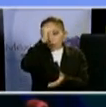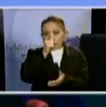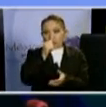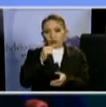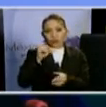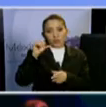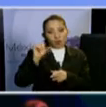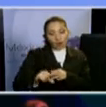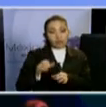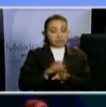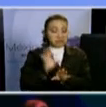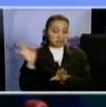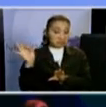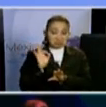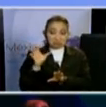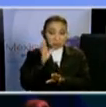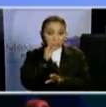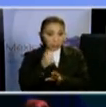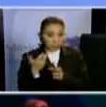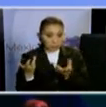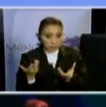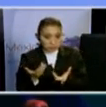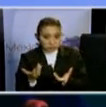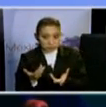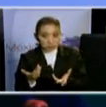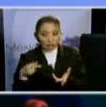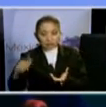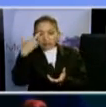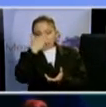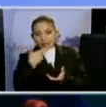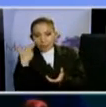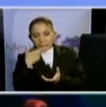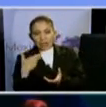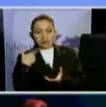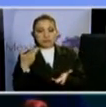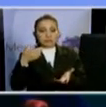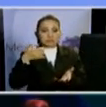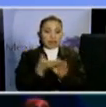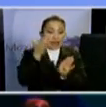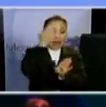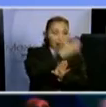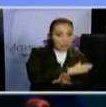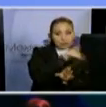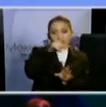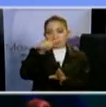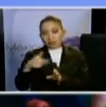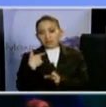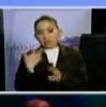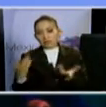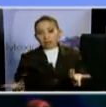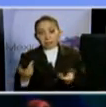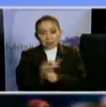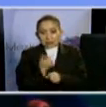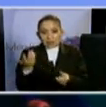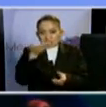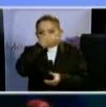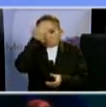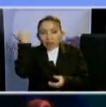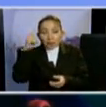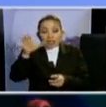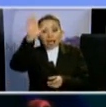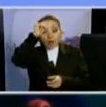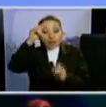vez, porque a menos de que podamos hacer una revisión ex ante y post, no vamos a saber qué va a pasar porque finalmente